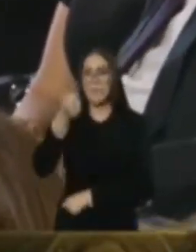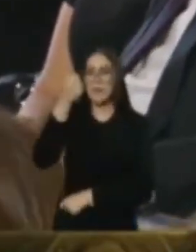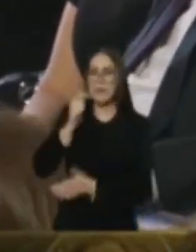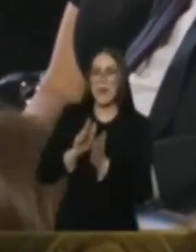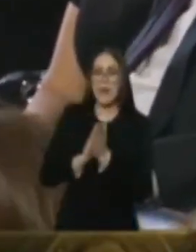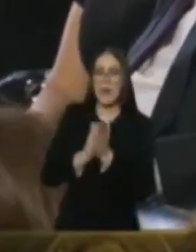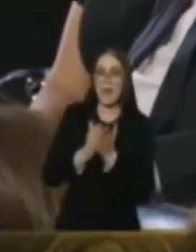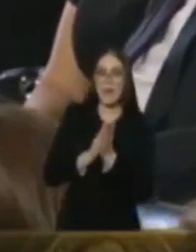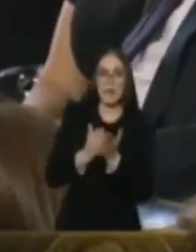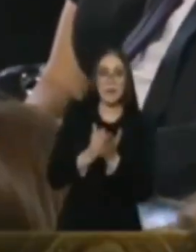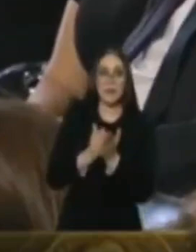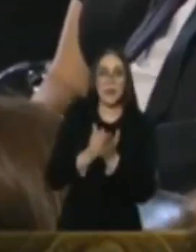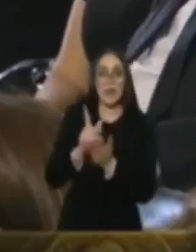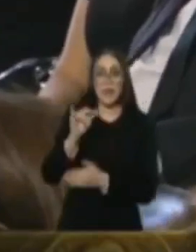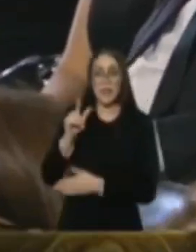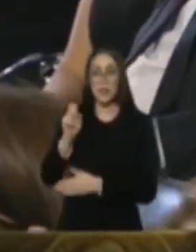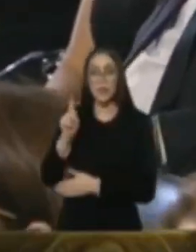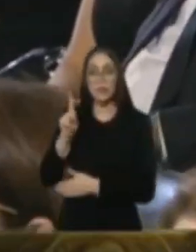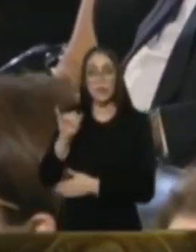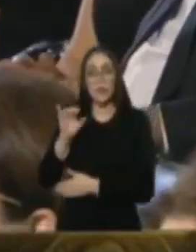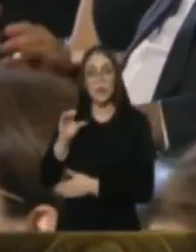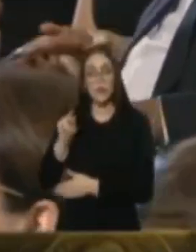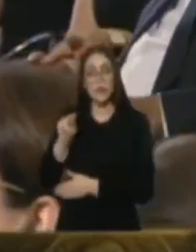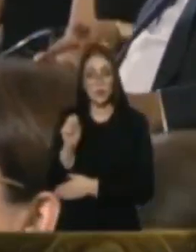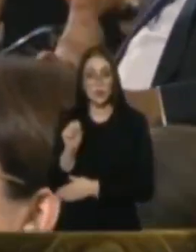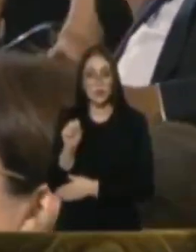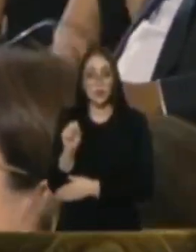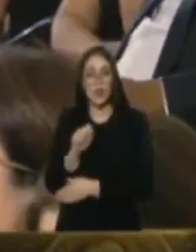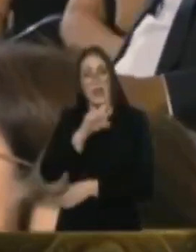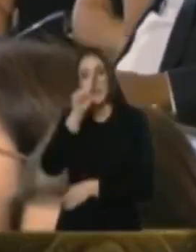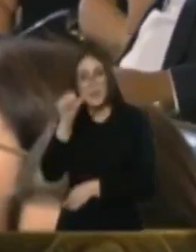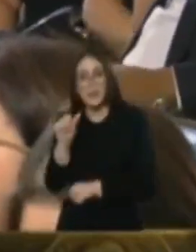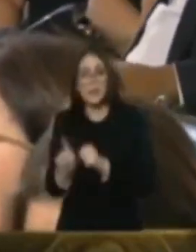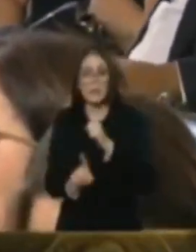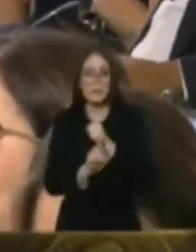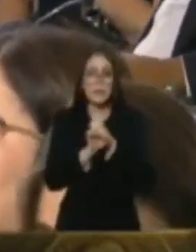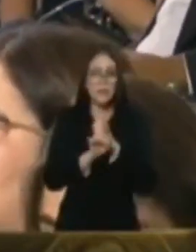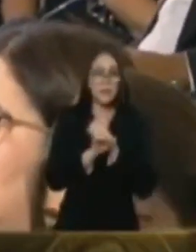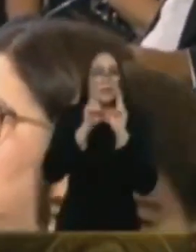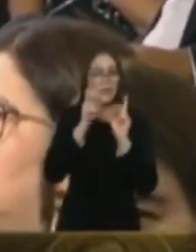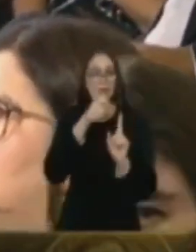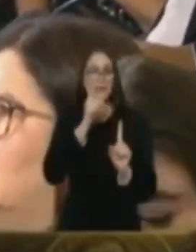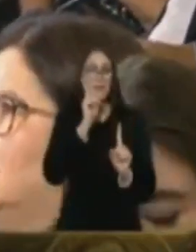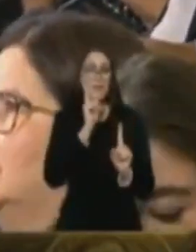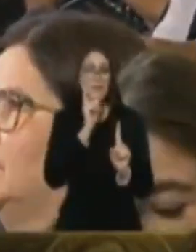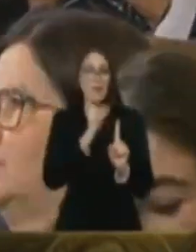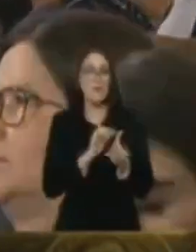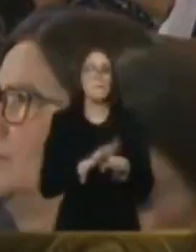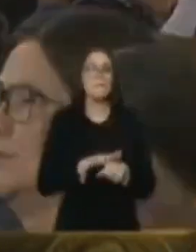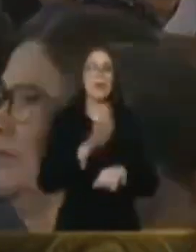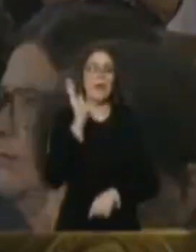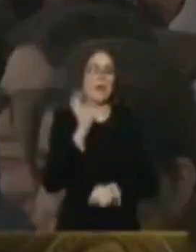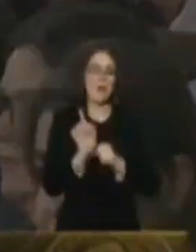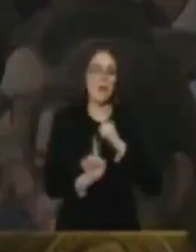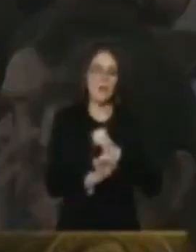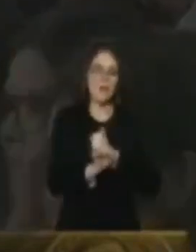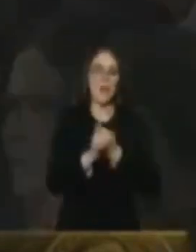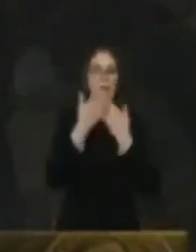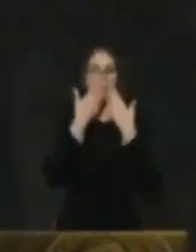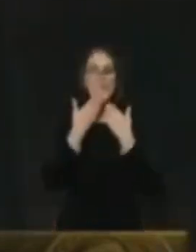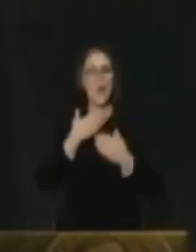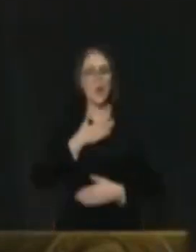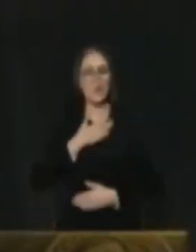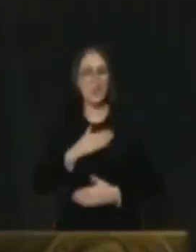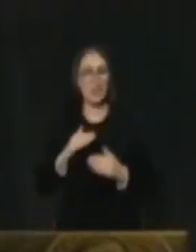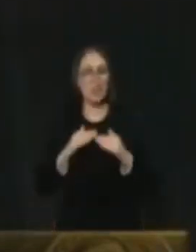pesar de encontrarse muchas veces en situaciones adversas por su condición de mujer, ahí donde había una injusticia